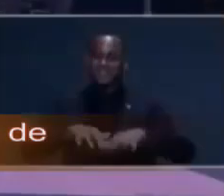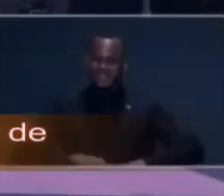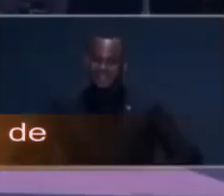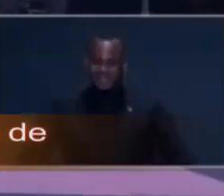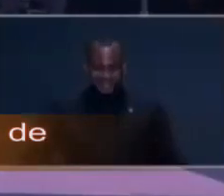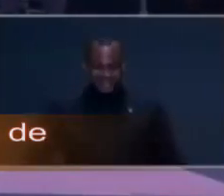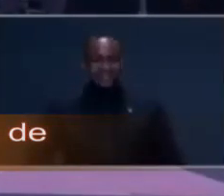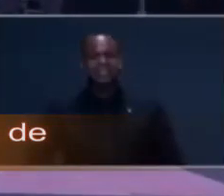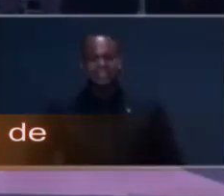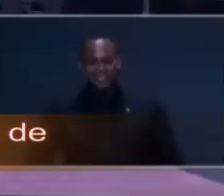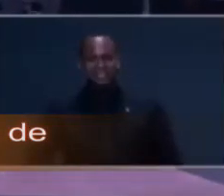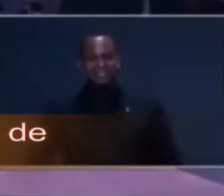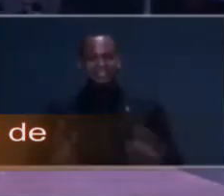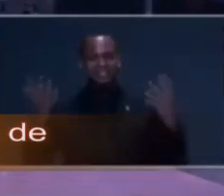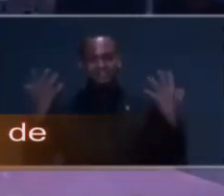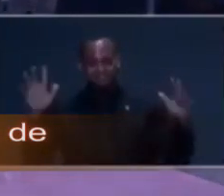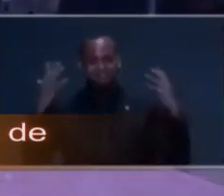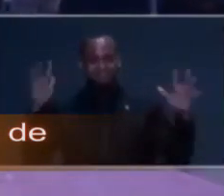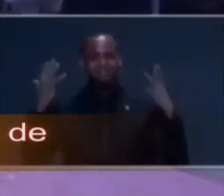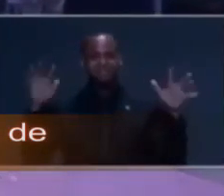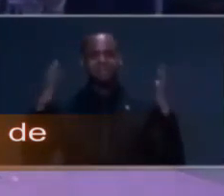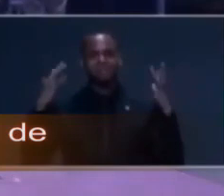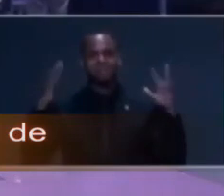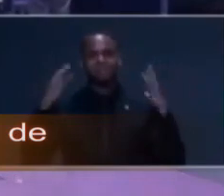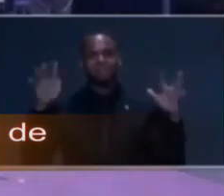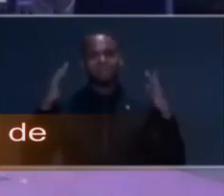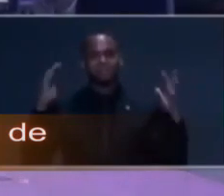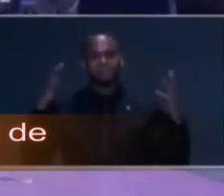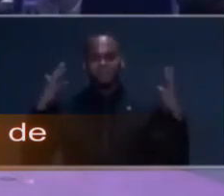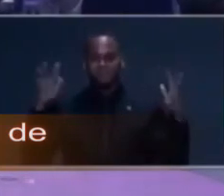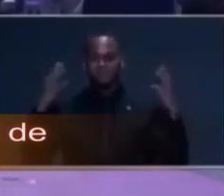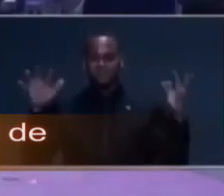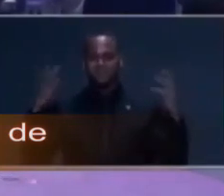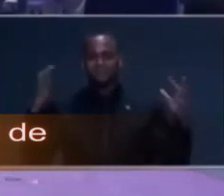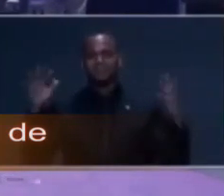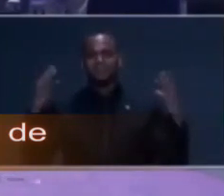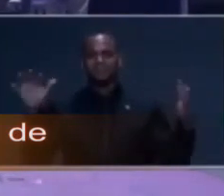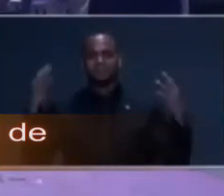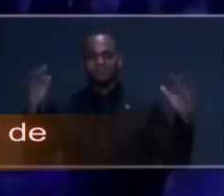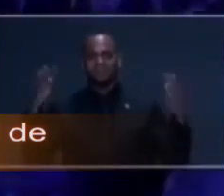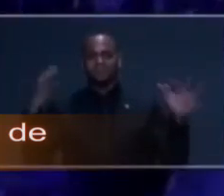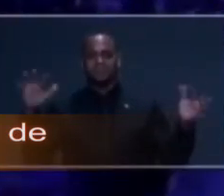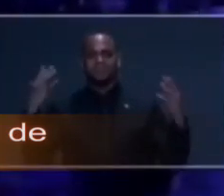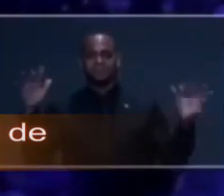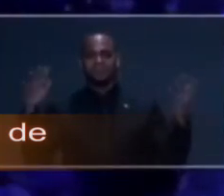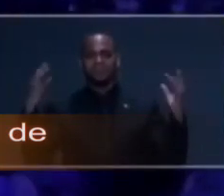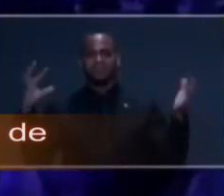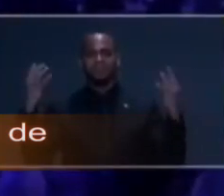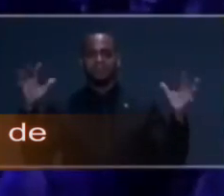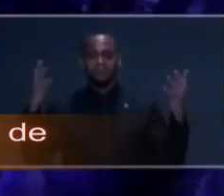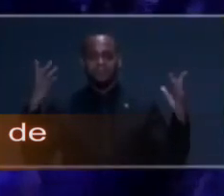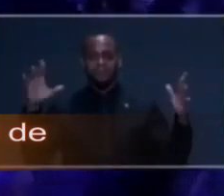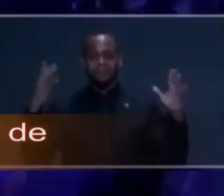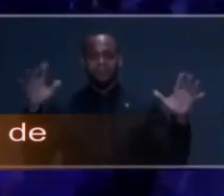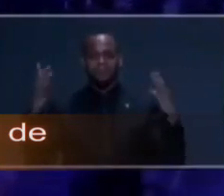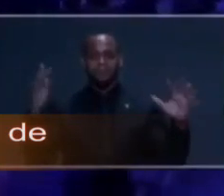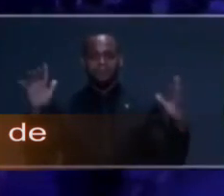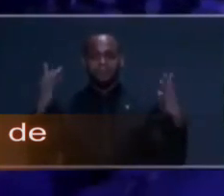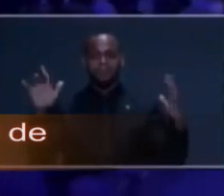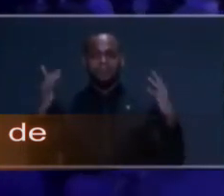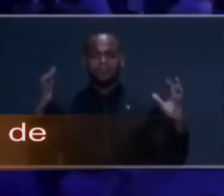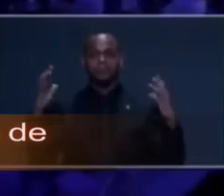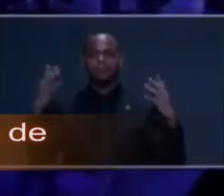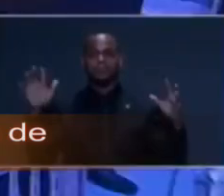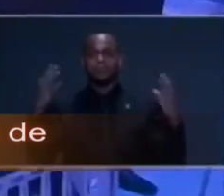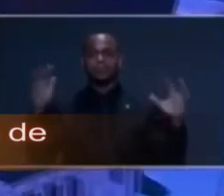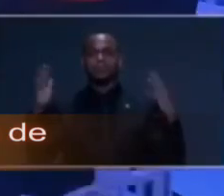durante los próximos 25 días los jóvenes dominicanos tendrán la oportunidad de desarrollar ideas para el diseño del logotipo marca